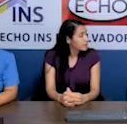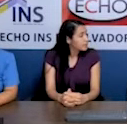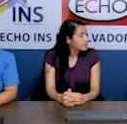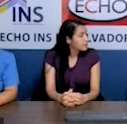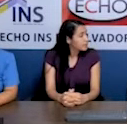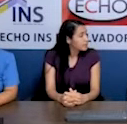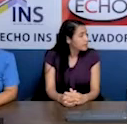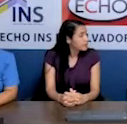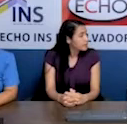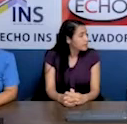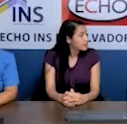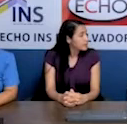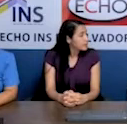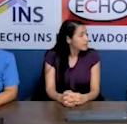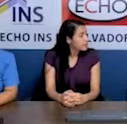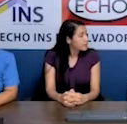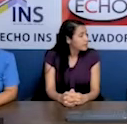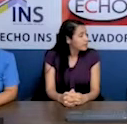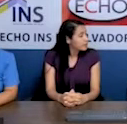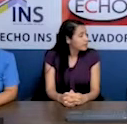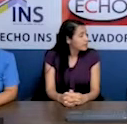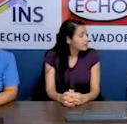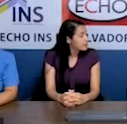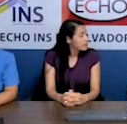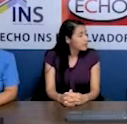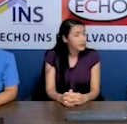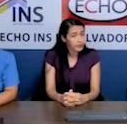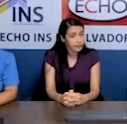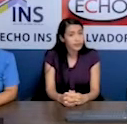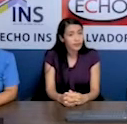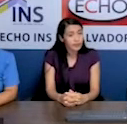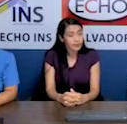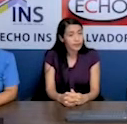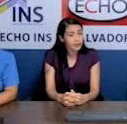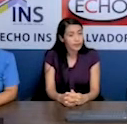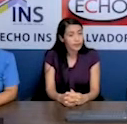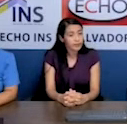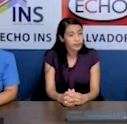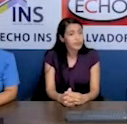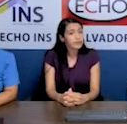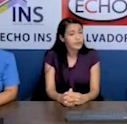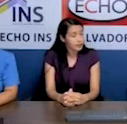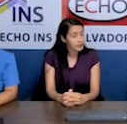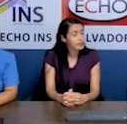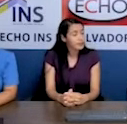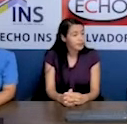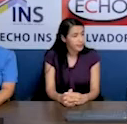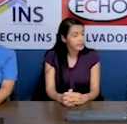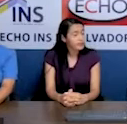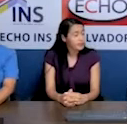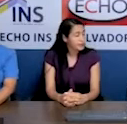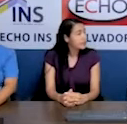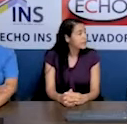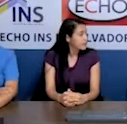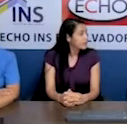es un paciente con MET cerebrales y que tiene un valor de Karnofsky bajo, pues ya sabemos que para dónde vamos a